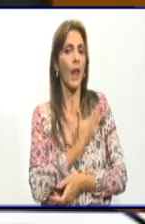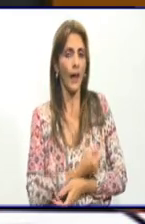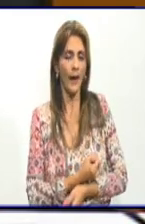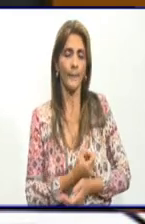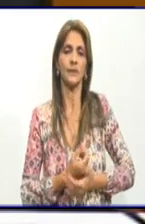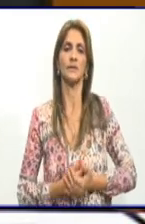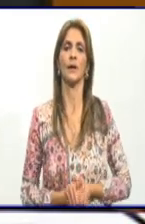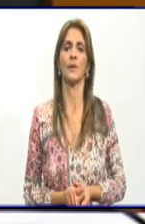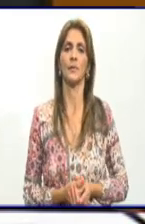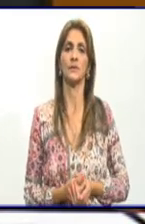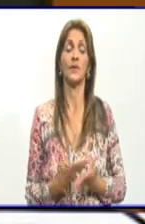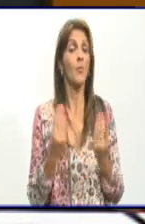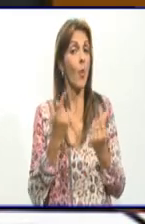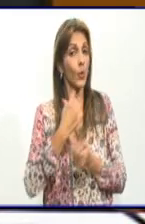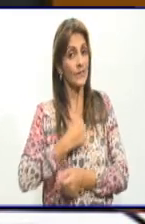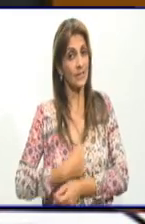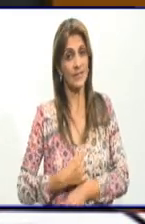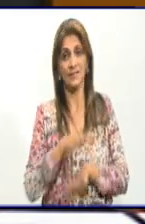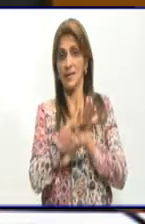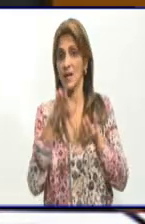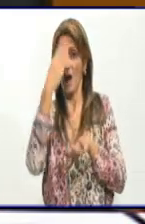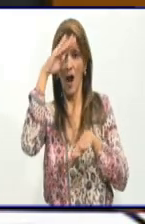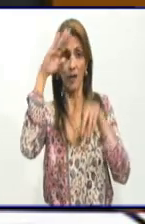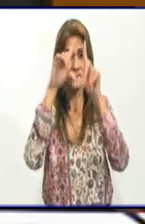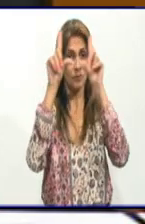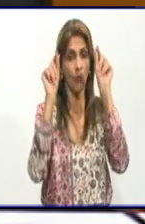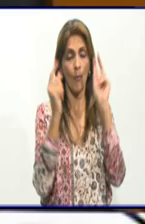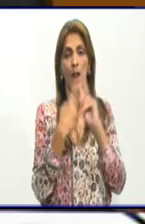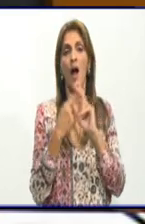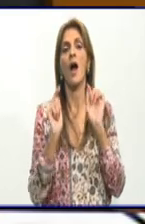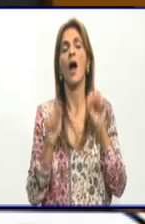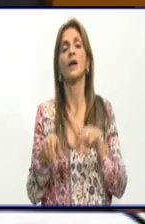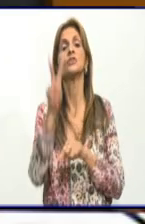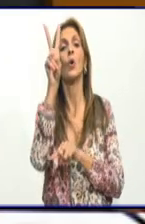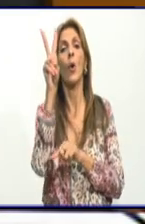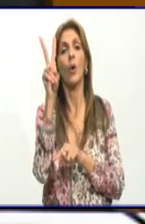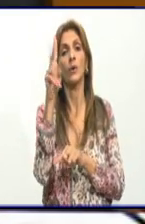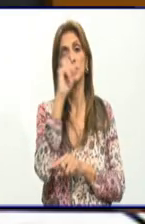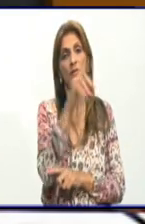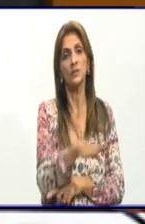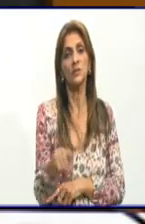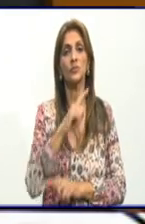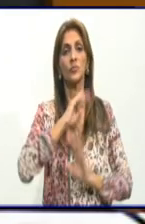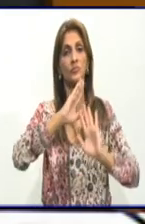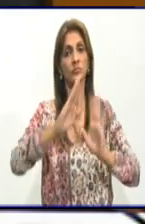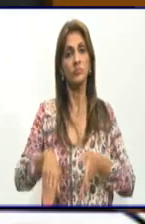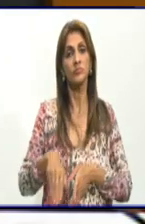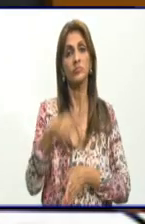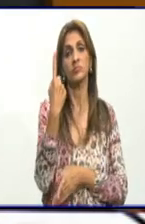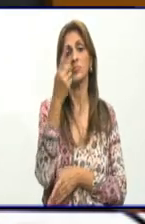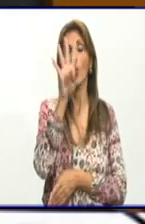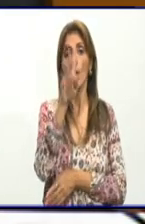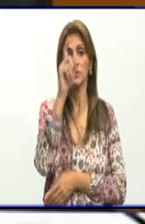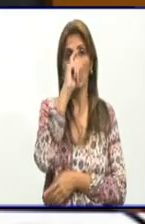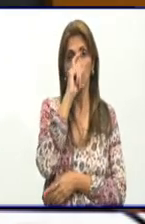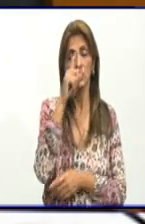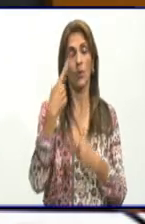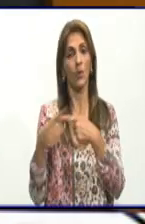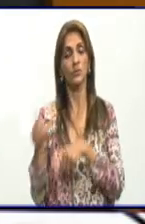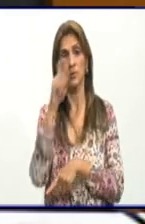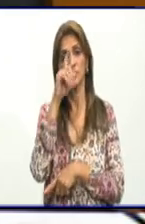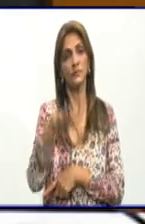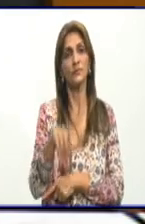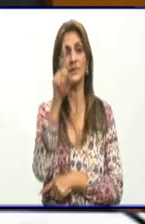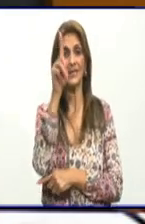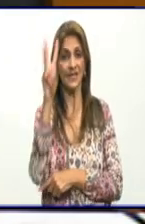lamentablemente y muy triste ya tenemos en el país 2 niños fallecidos, uno de 4 años y uno de 13. Y